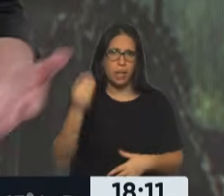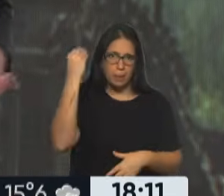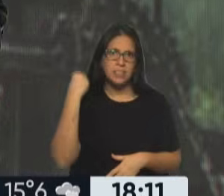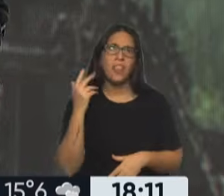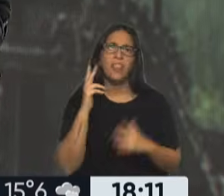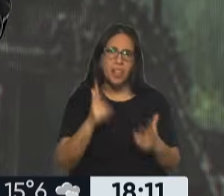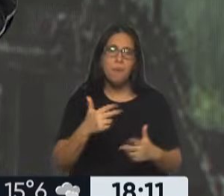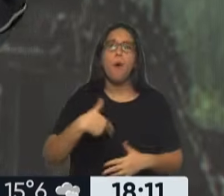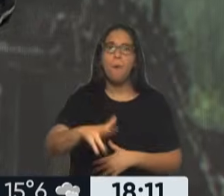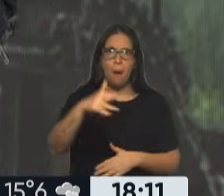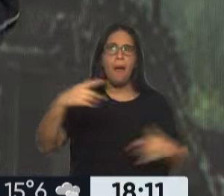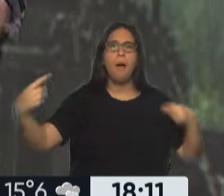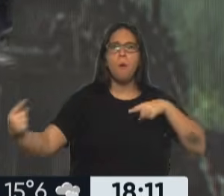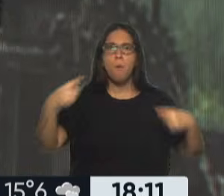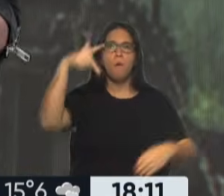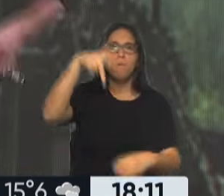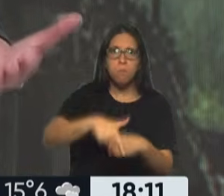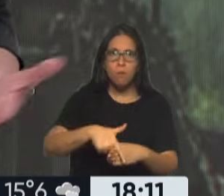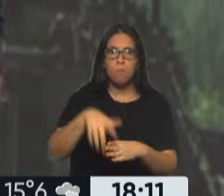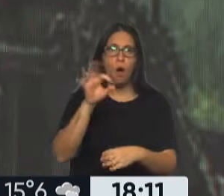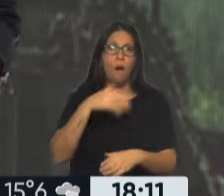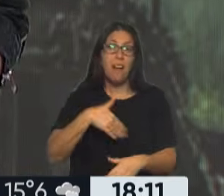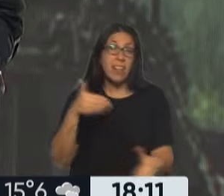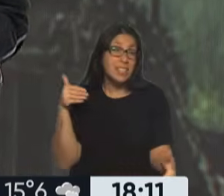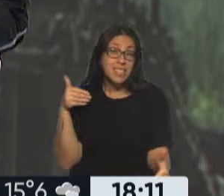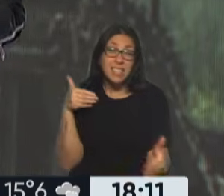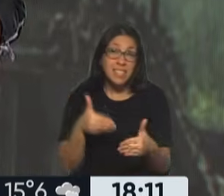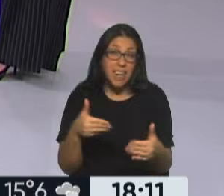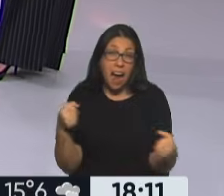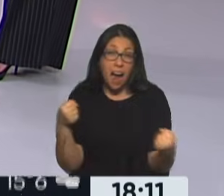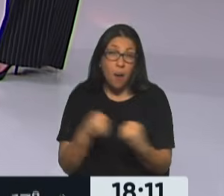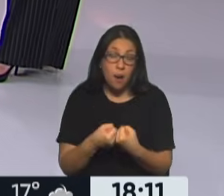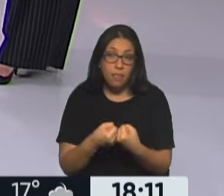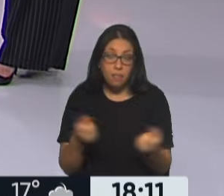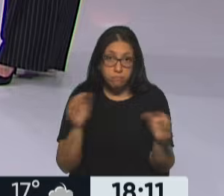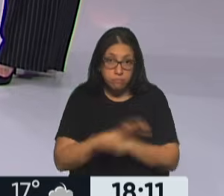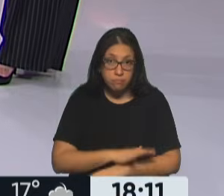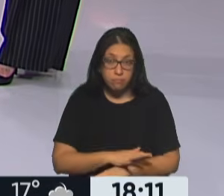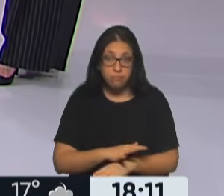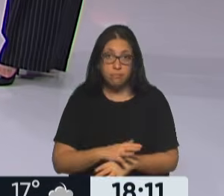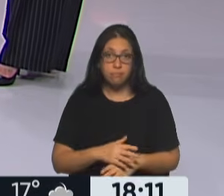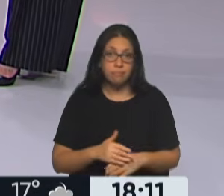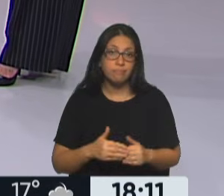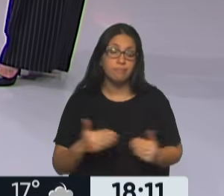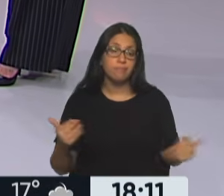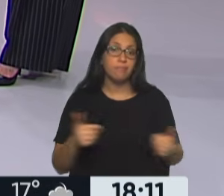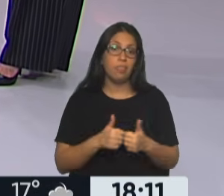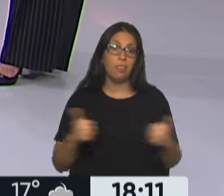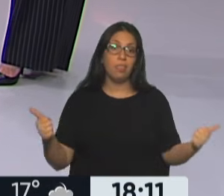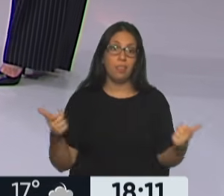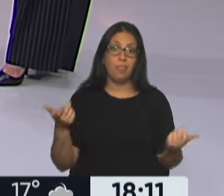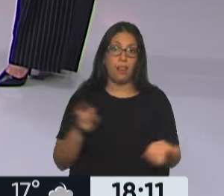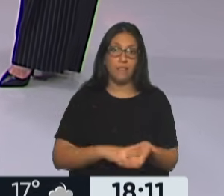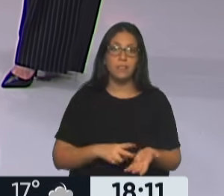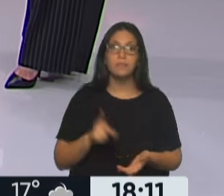veces hemos hablado de parecería que se está tan cerca de un acuerdo? Potencial, ¿no? Un dato muy importante, que no es un dato menor para